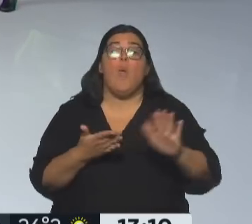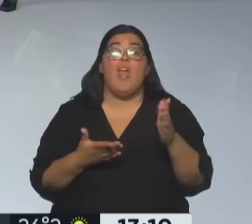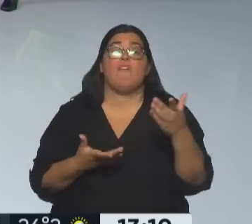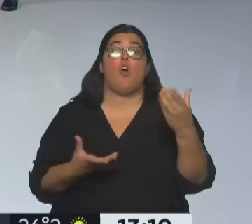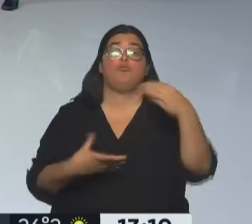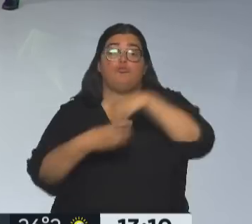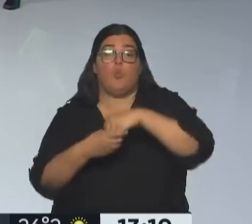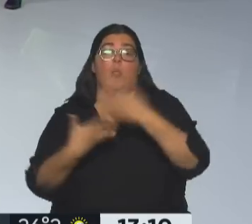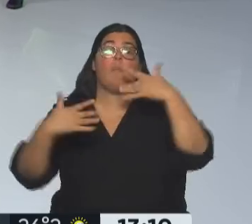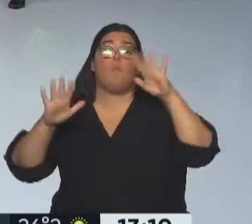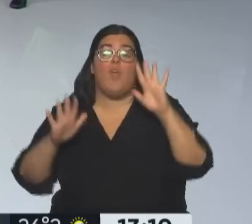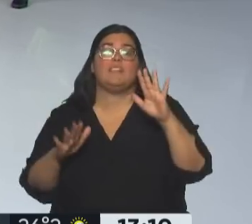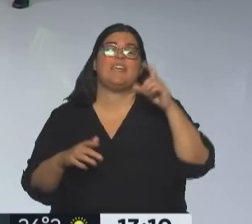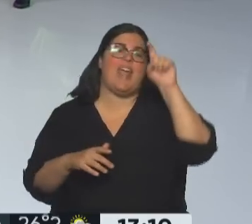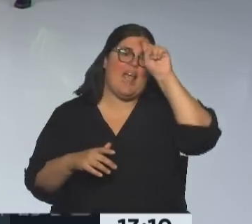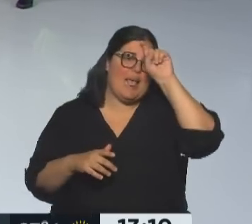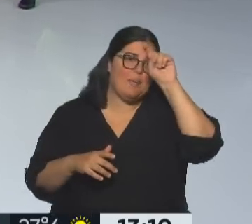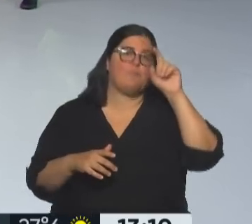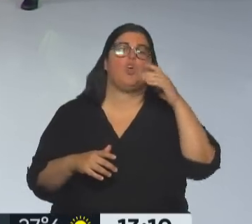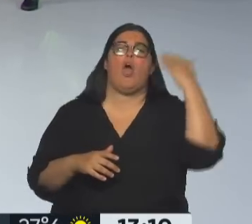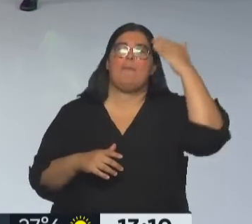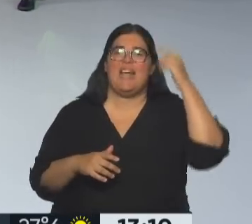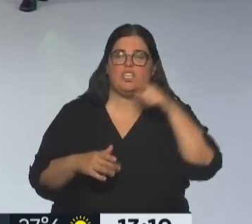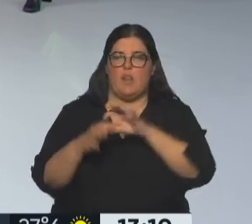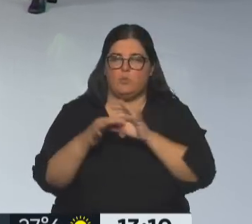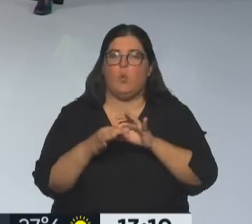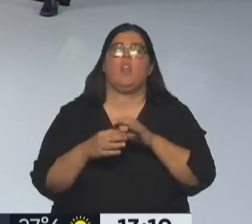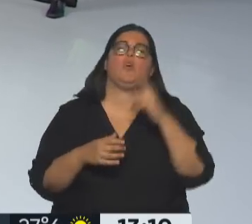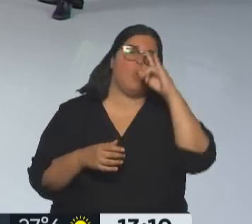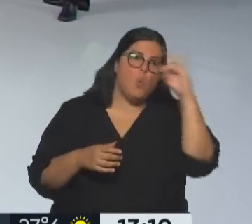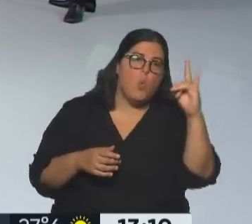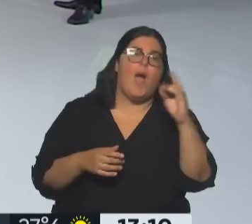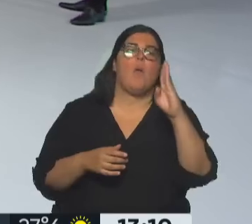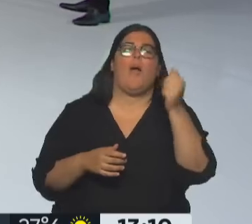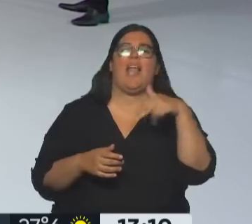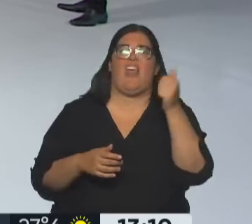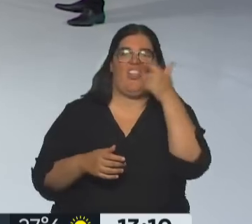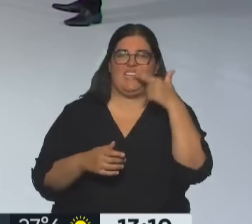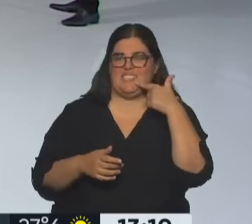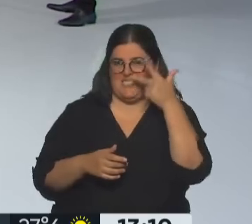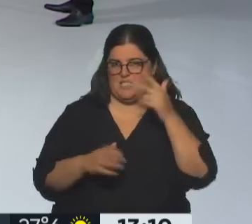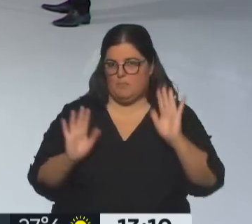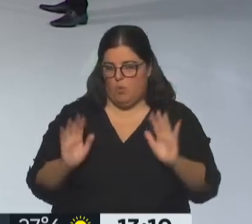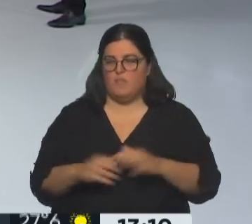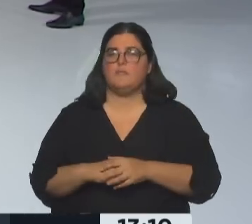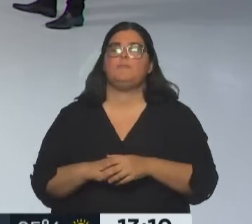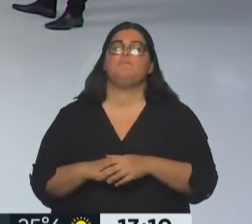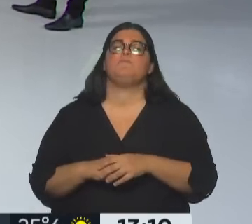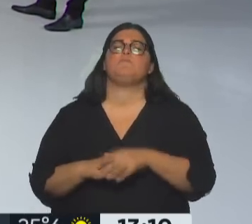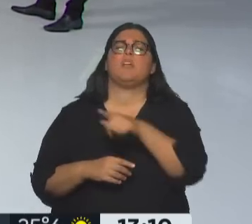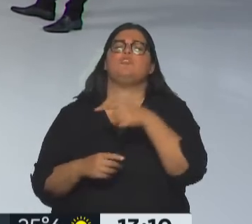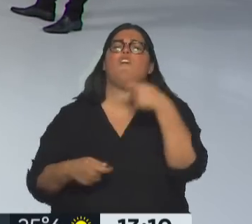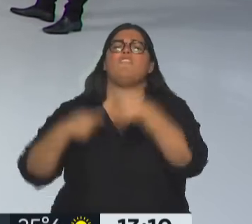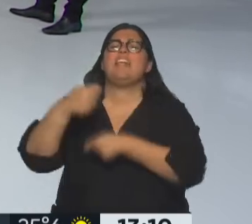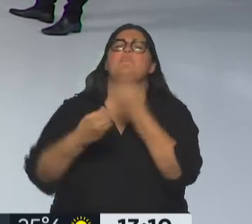Árabes Unidos y la República Oriental del Uruguay. A ver, este nuevo banco financia proyectos de infraestructura y